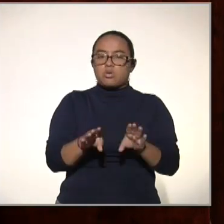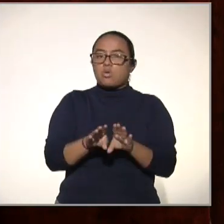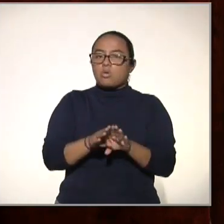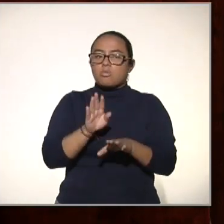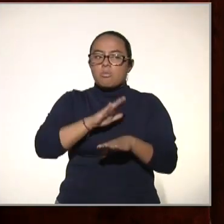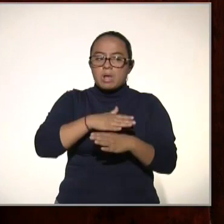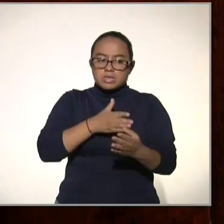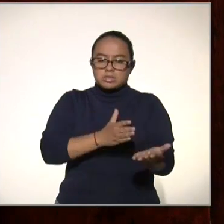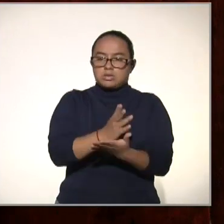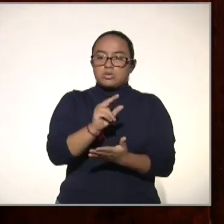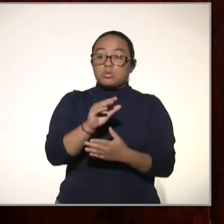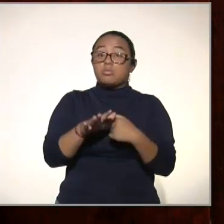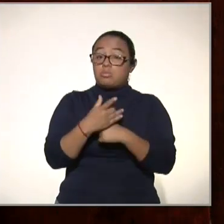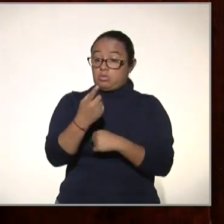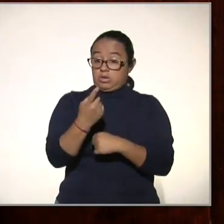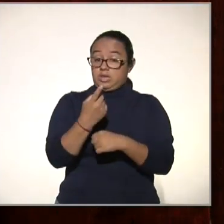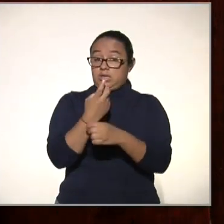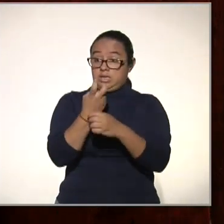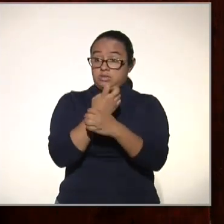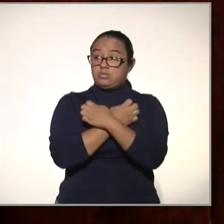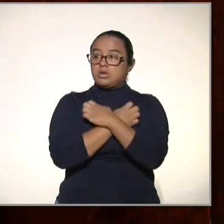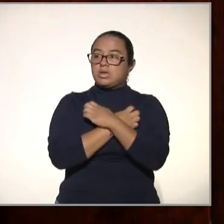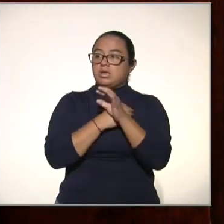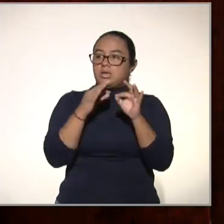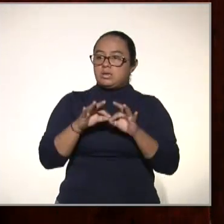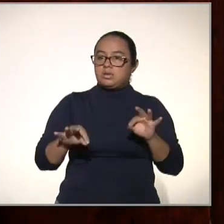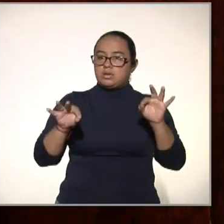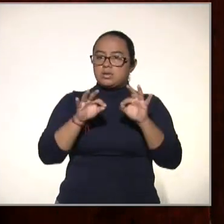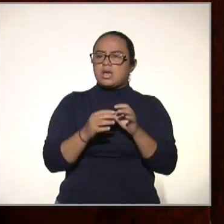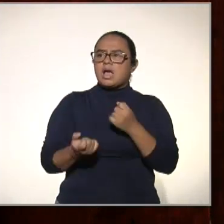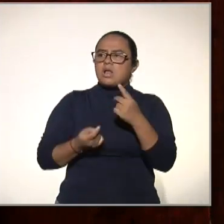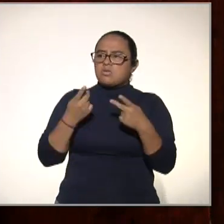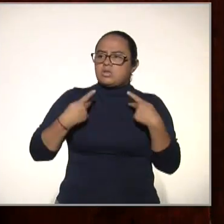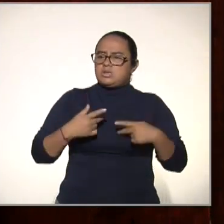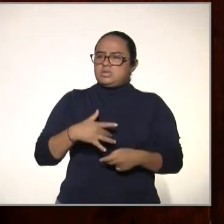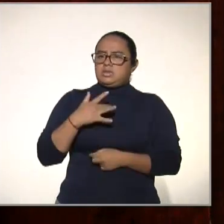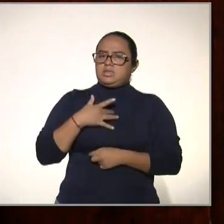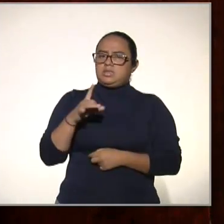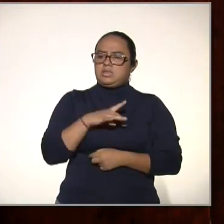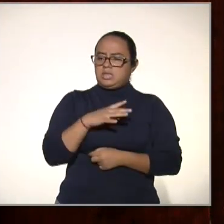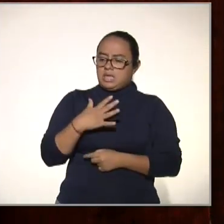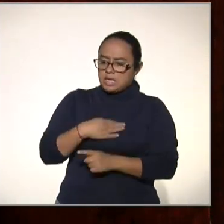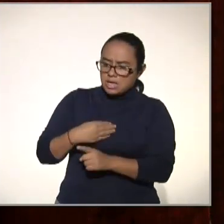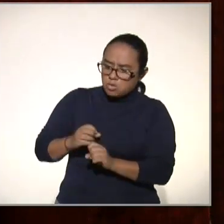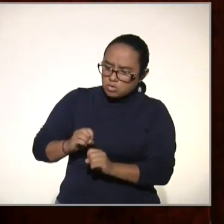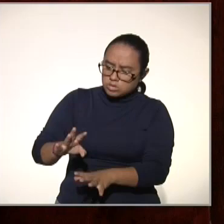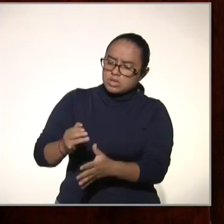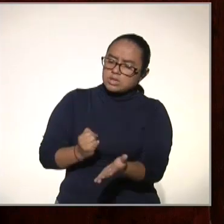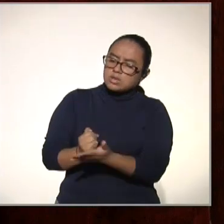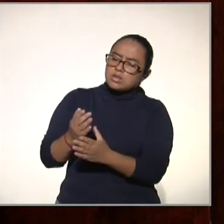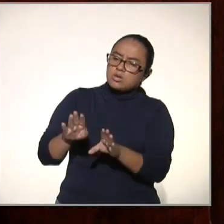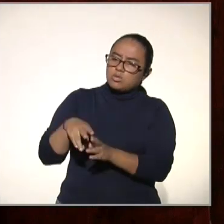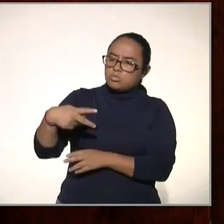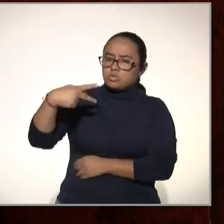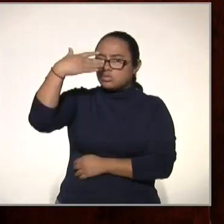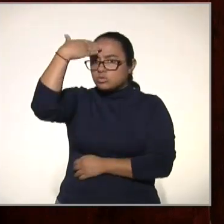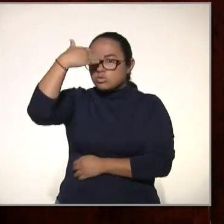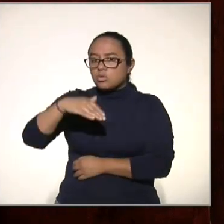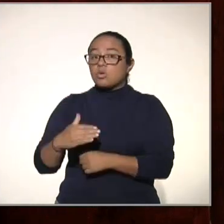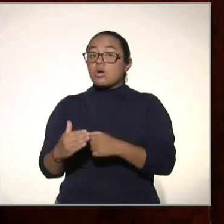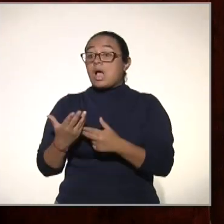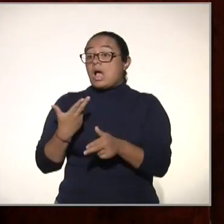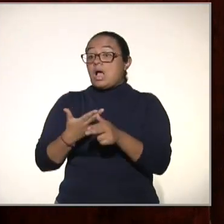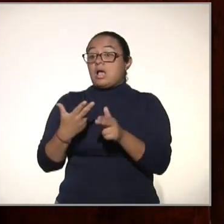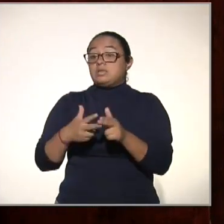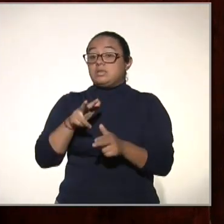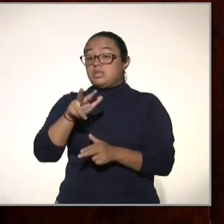la educación es base. Y son varios de estos miedos quienes nos hablan, ¿cómo puede mi hijo decidir y saber lo que quiere si se supone que hasta los